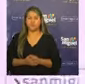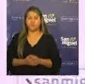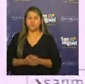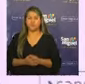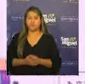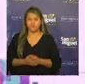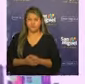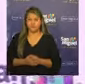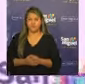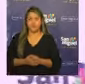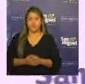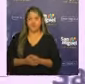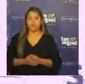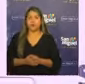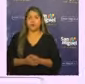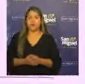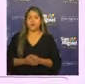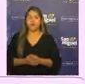En estos